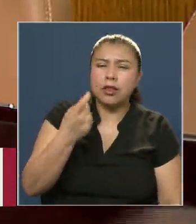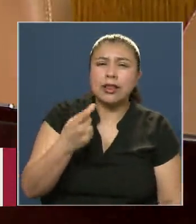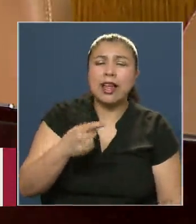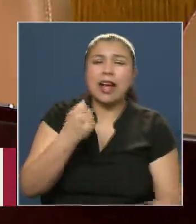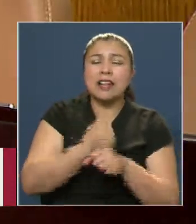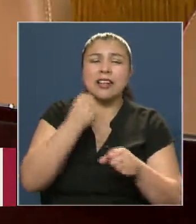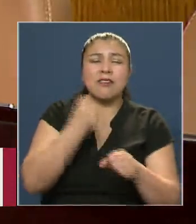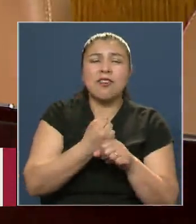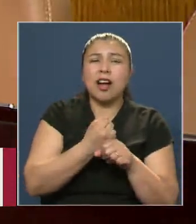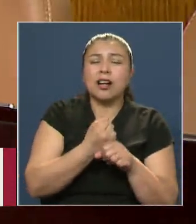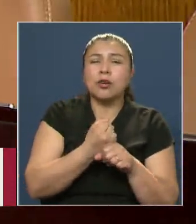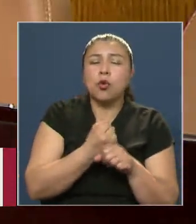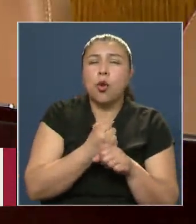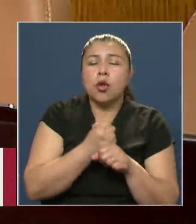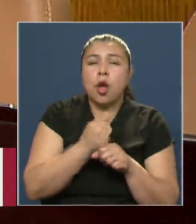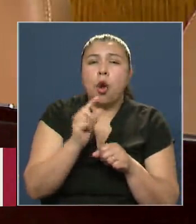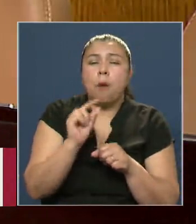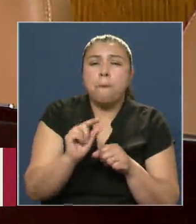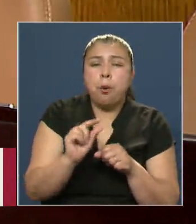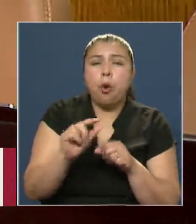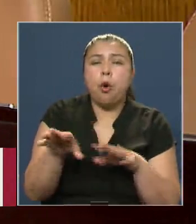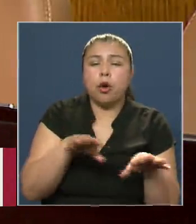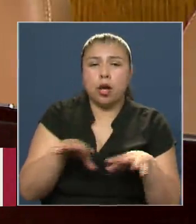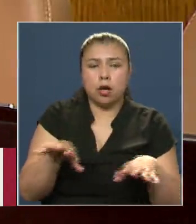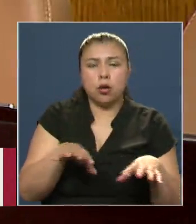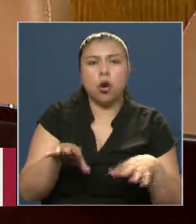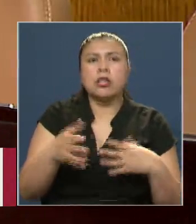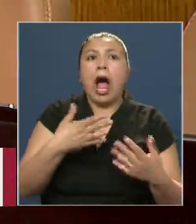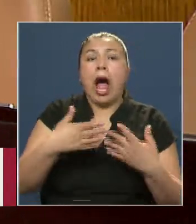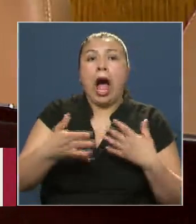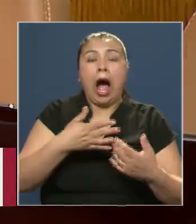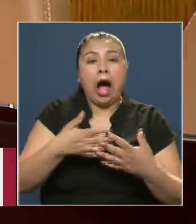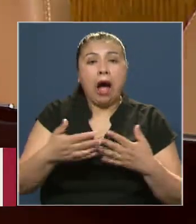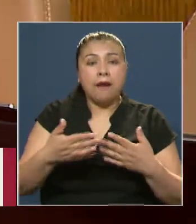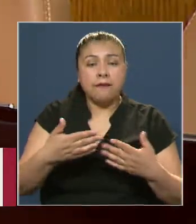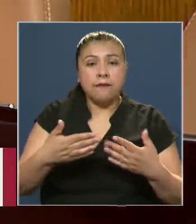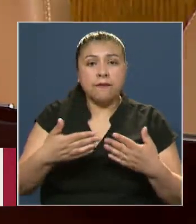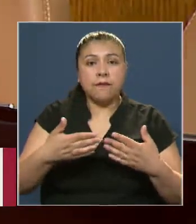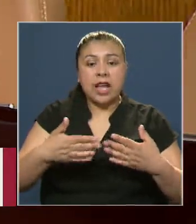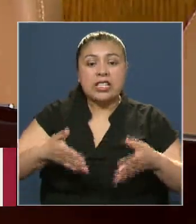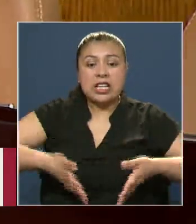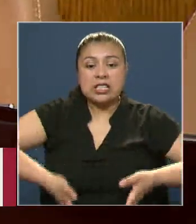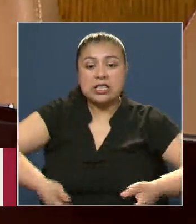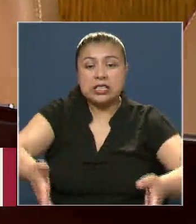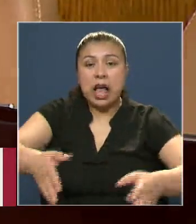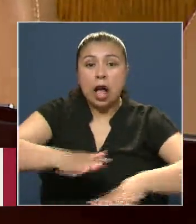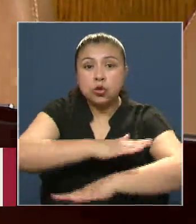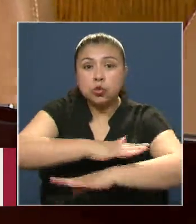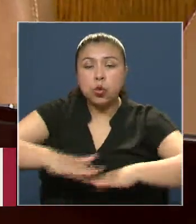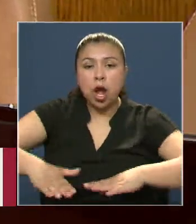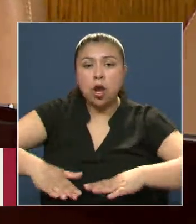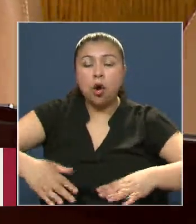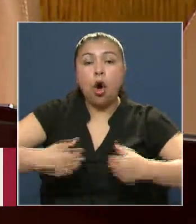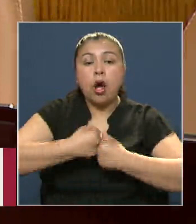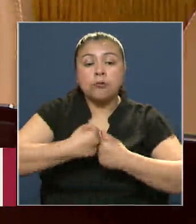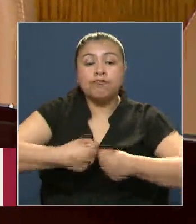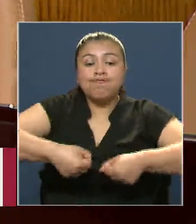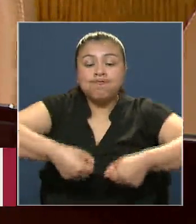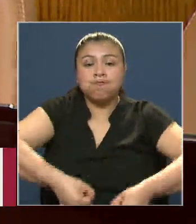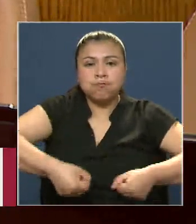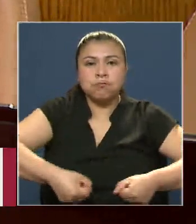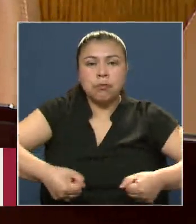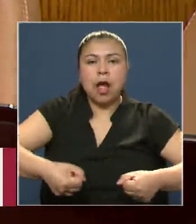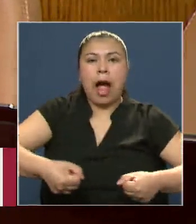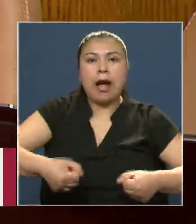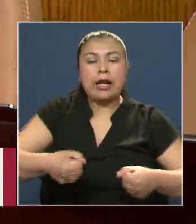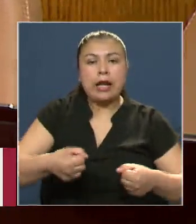máxima precariedad, debiendo muchas veces reanimar a pacientes en el suelo. Los vecinos y vecinas que